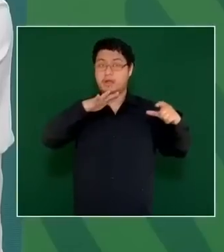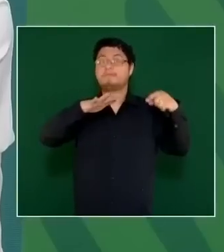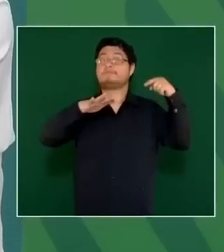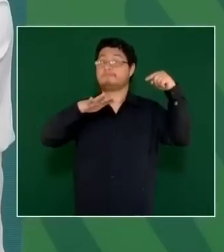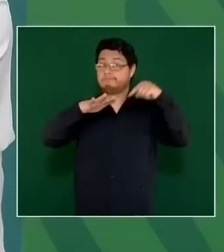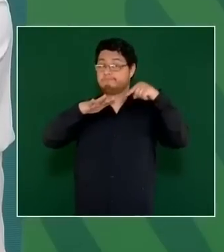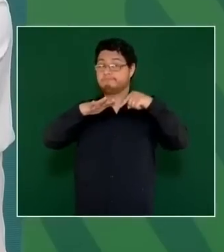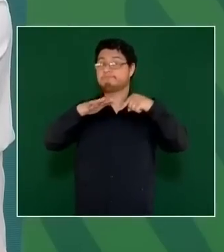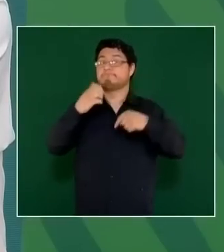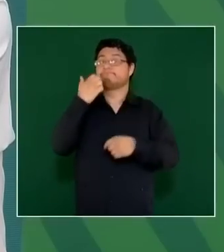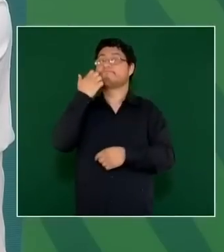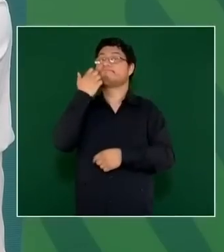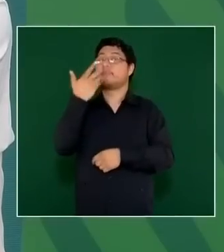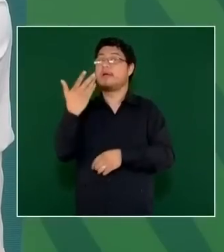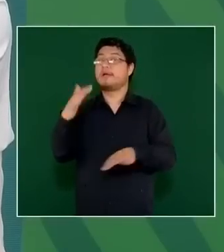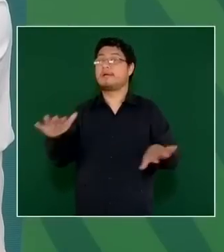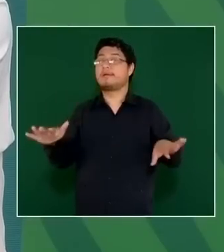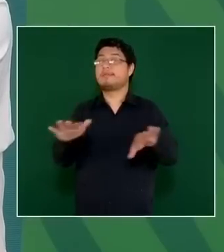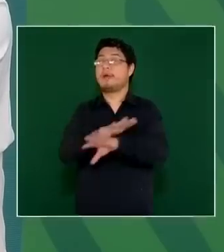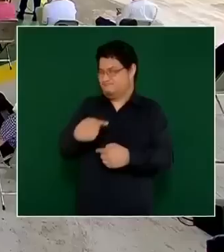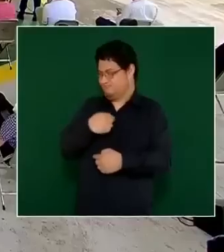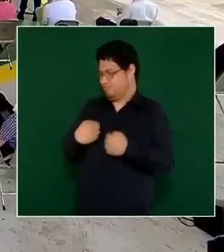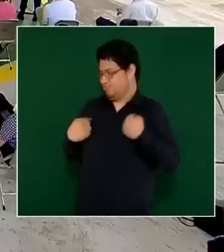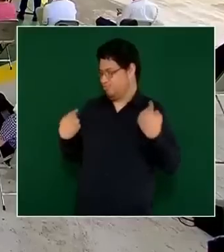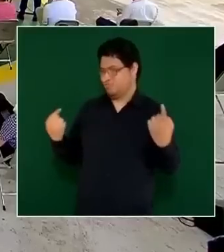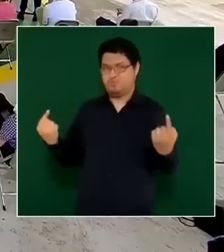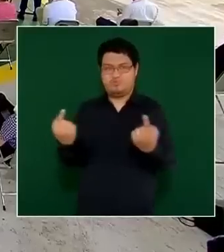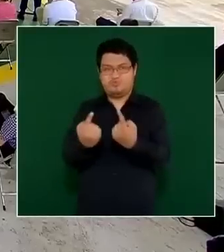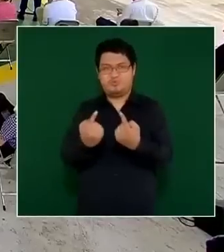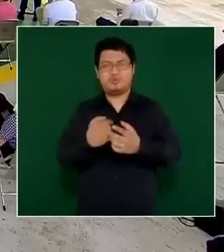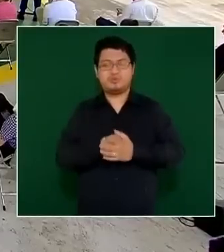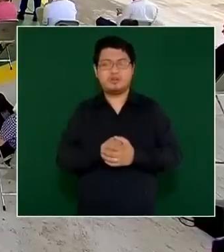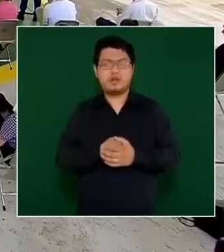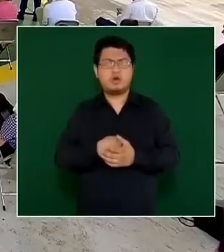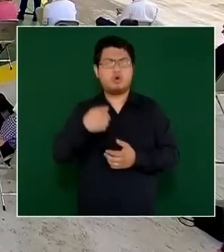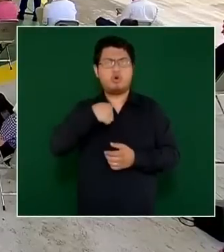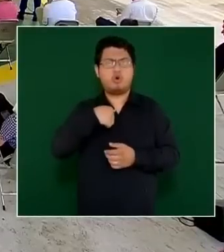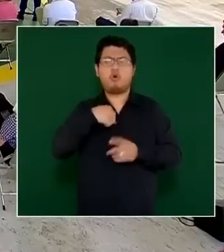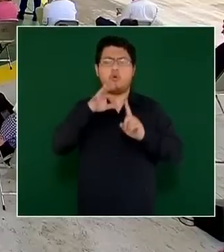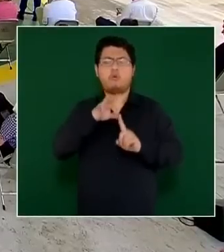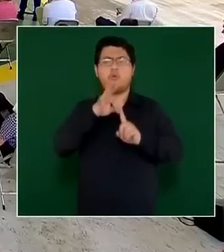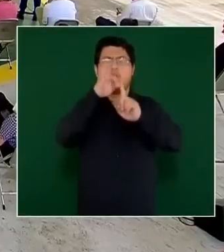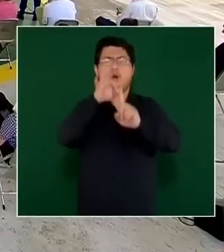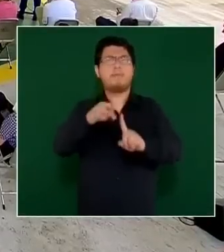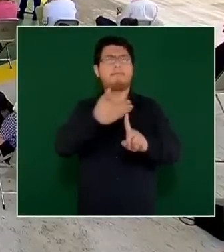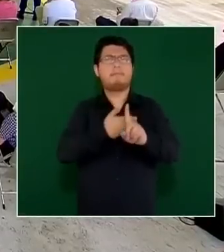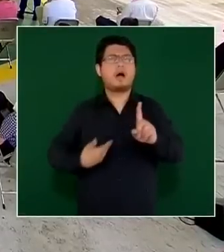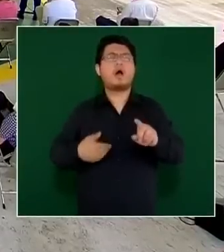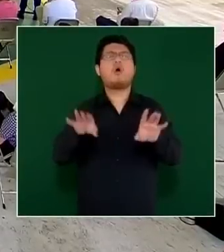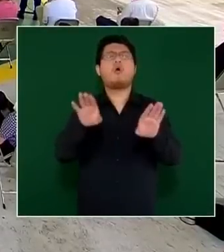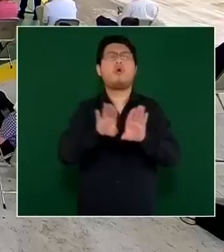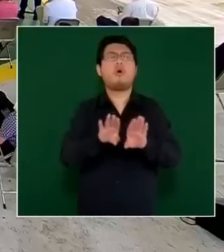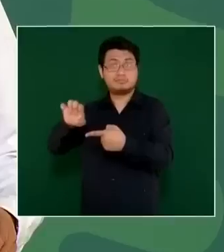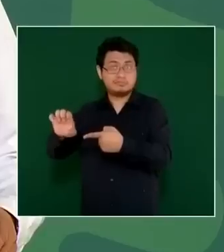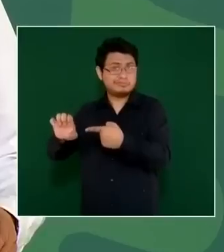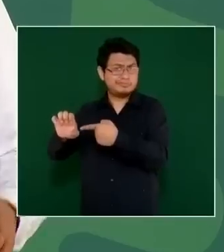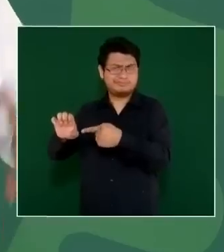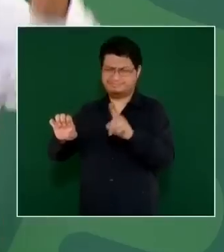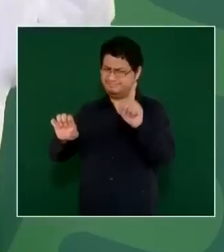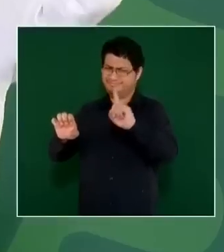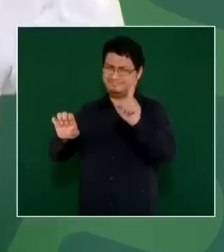la reforma al INE yo llegué a la presidencia no por el INE